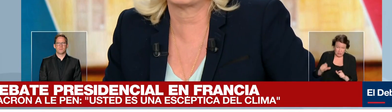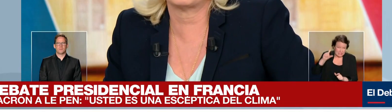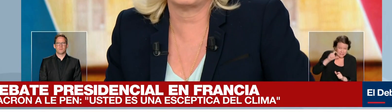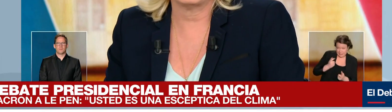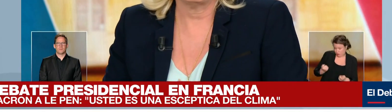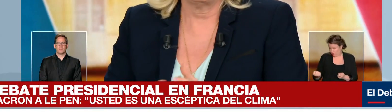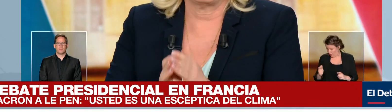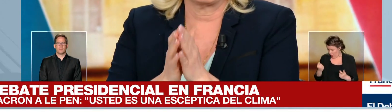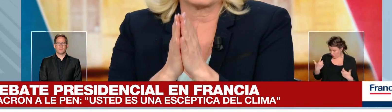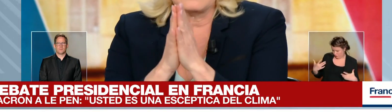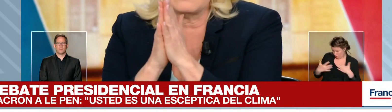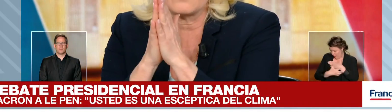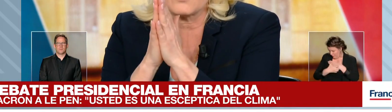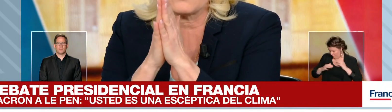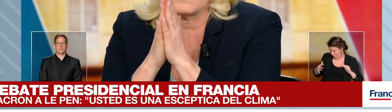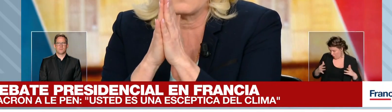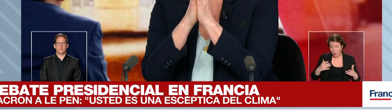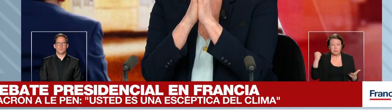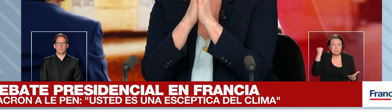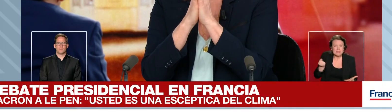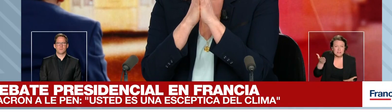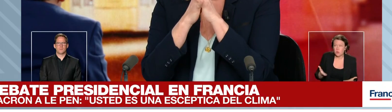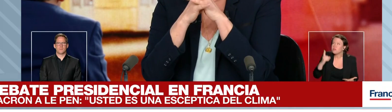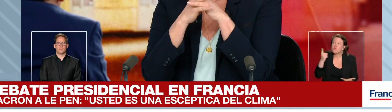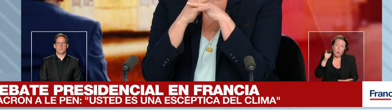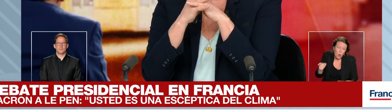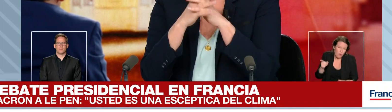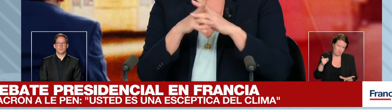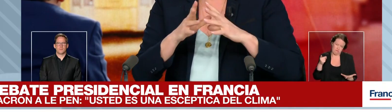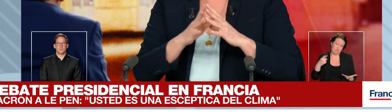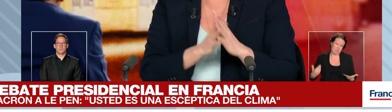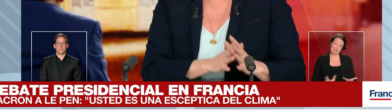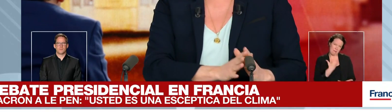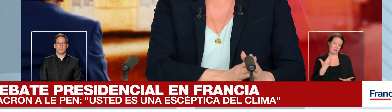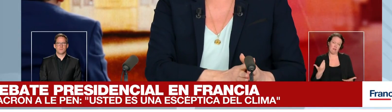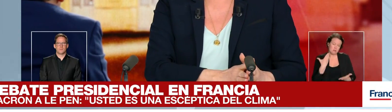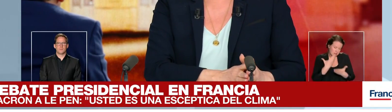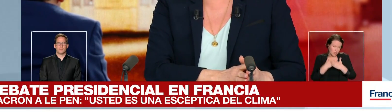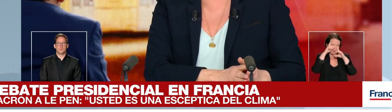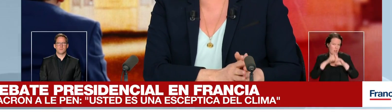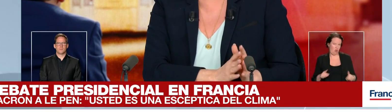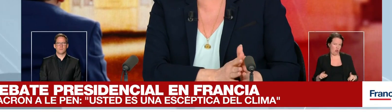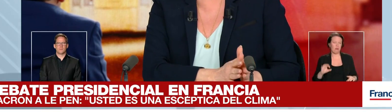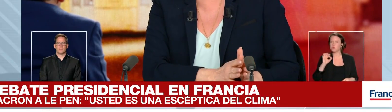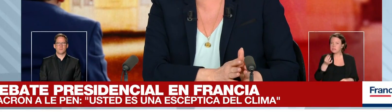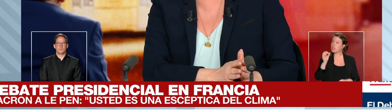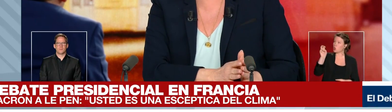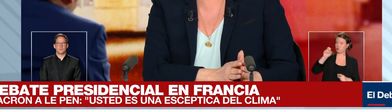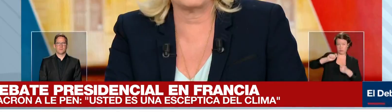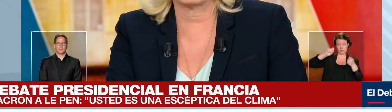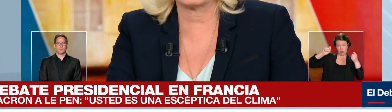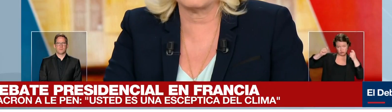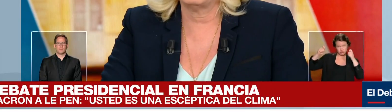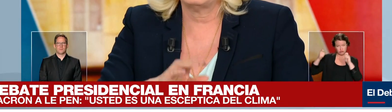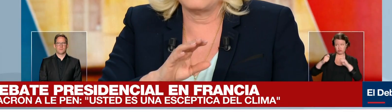medios. Los que tienen medios no tienen estos problemas. Entonces, yo estoy profundamente en desacuerdo con todo esto. Sí a la transición,